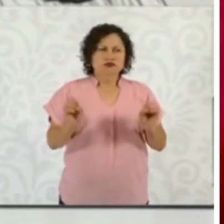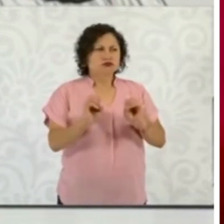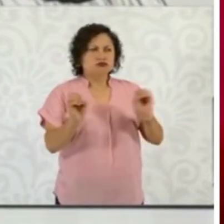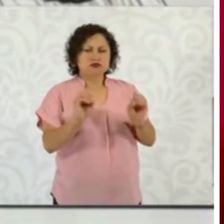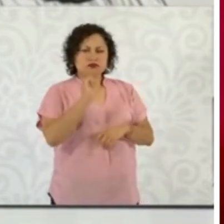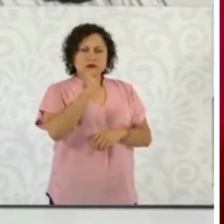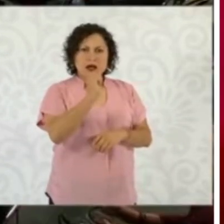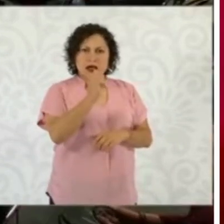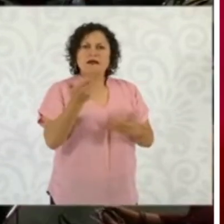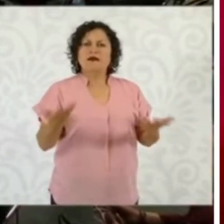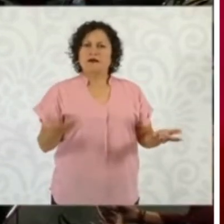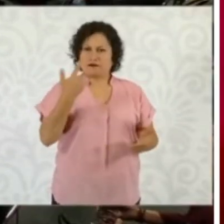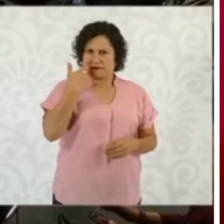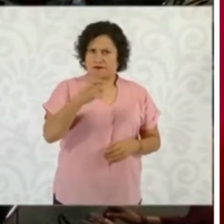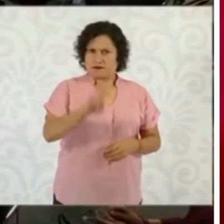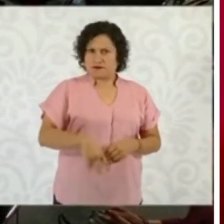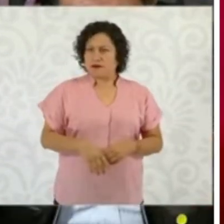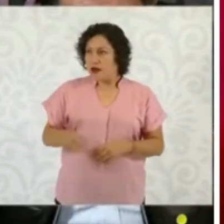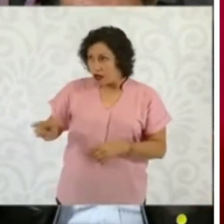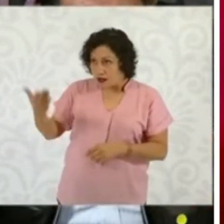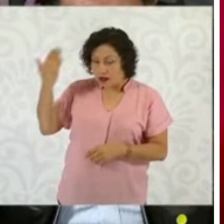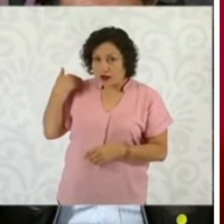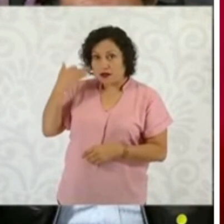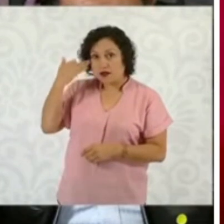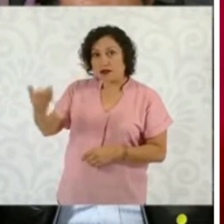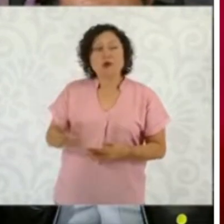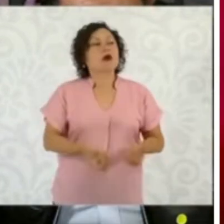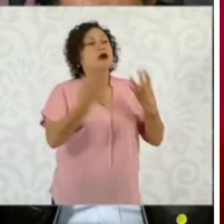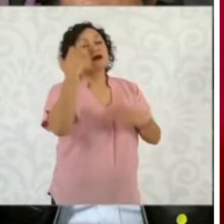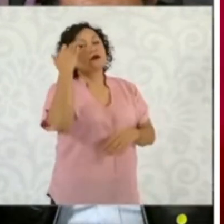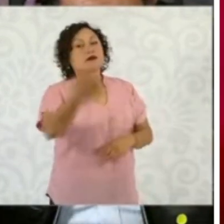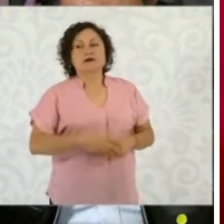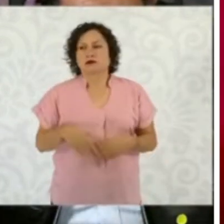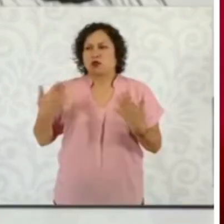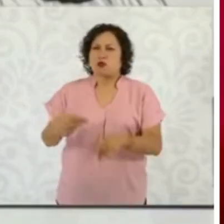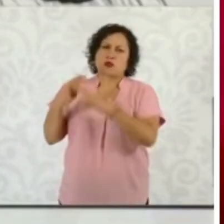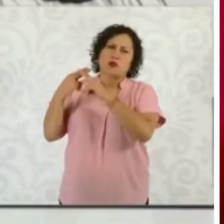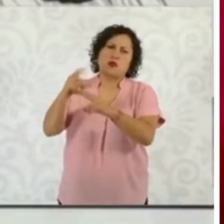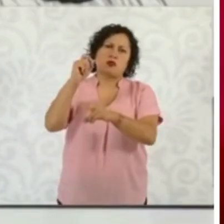fueron? De cuando estuvo extraditado, sí. Pues fue... ¿Hace cuánto? El caso ya lleva más de 20 años.